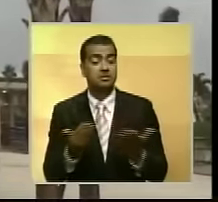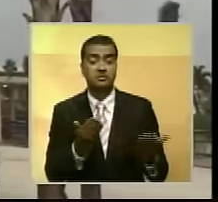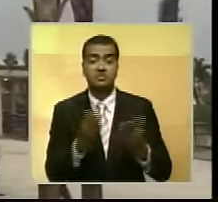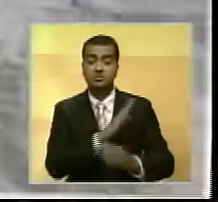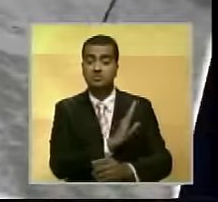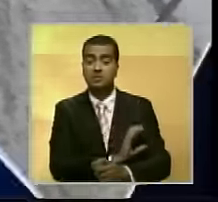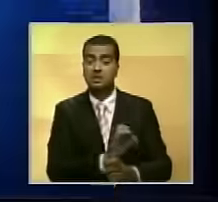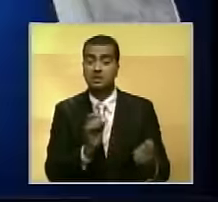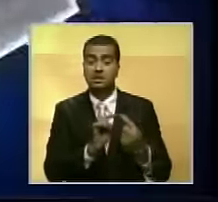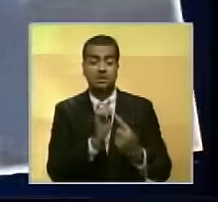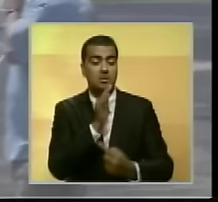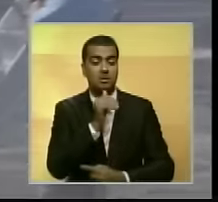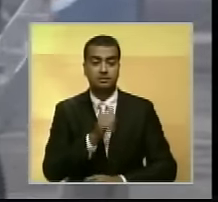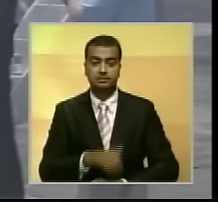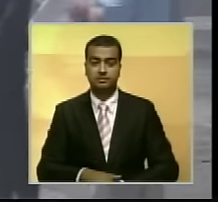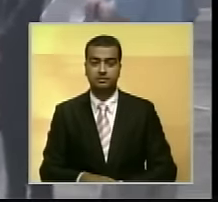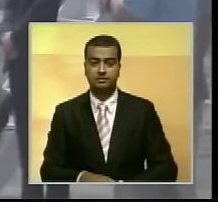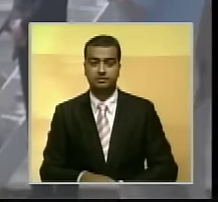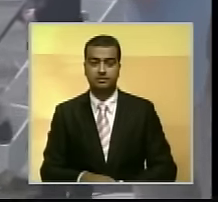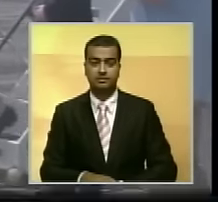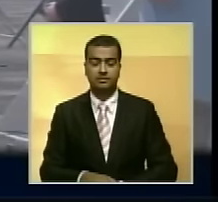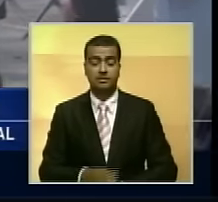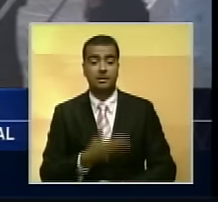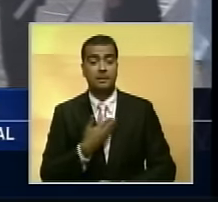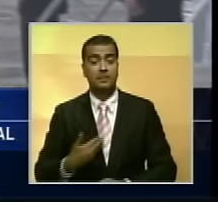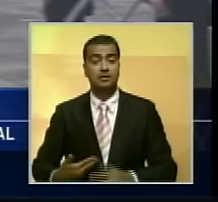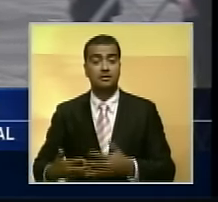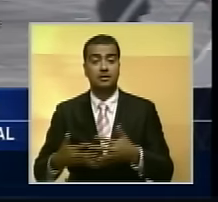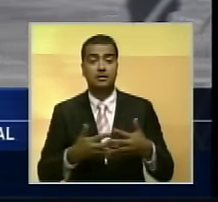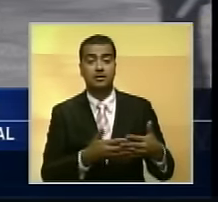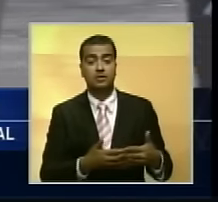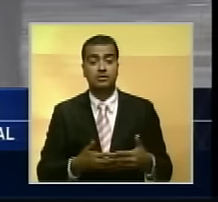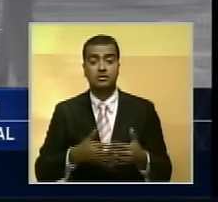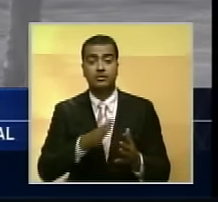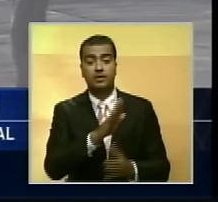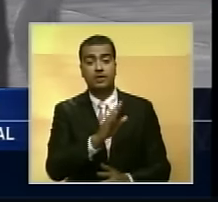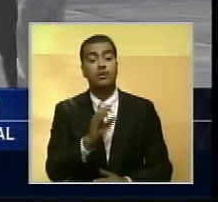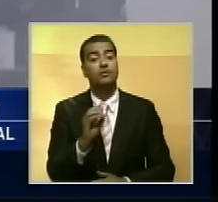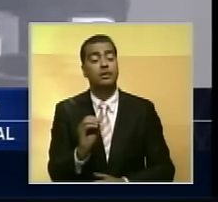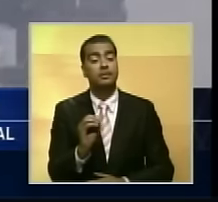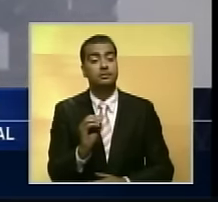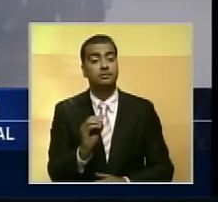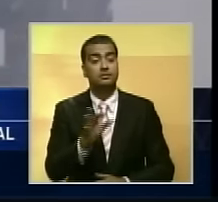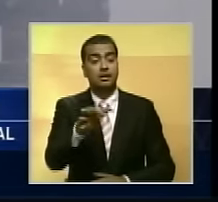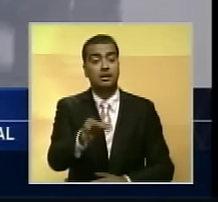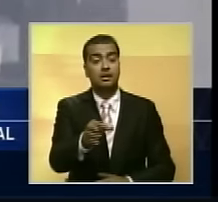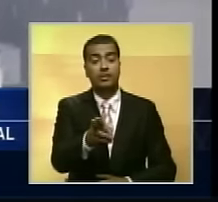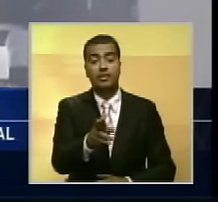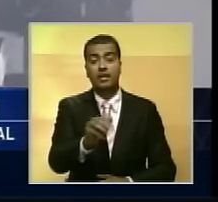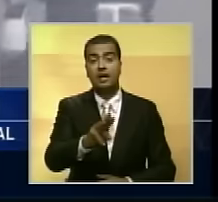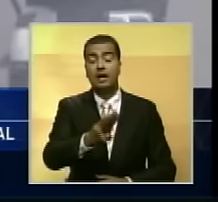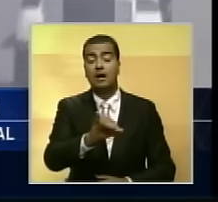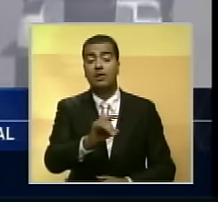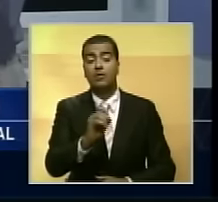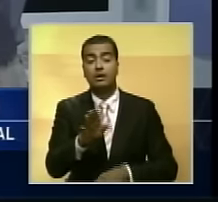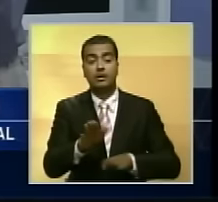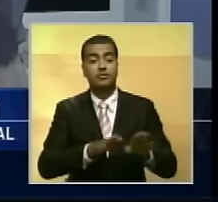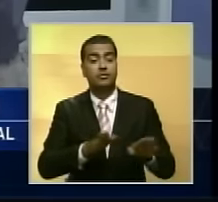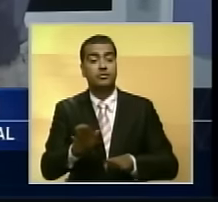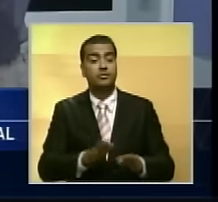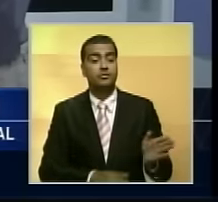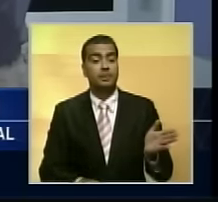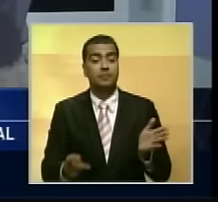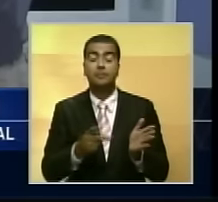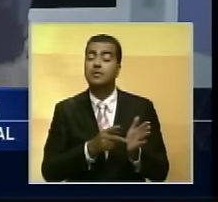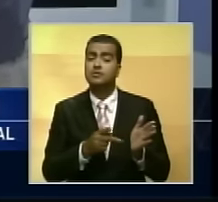eléctrico. El presidente de Estados Unidos, Barack Obama, visitó la isla de Hawái el pasado jueves, en donde presentó de